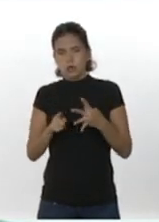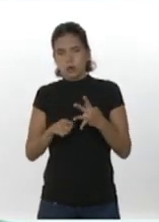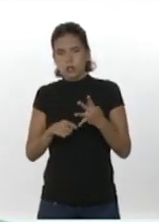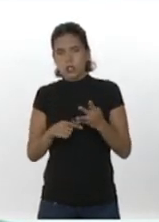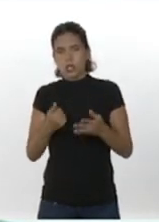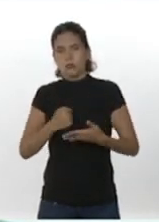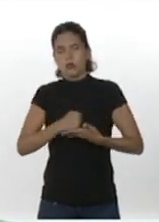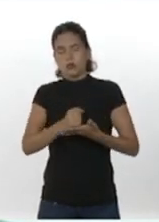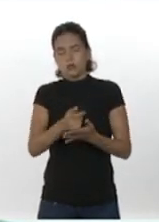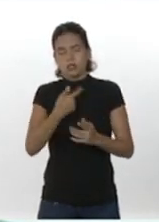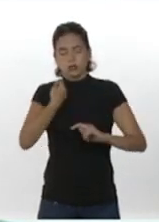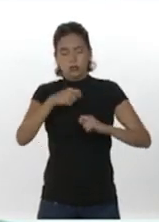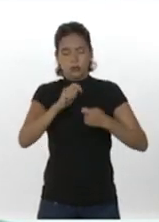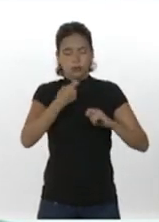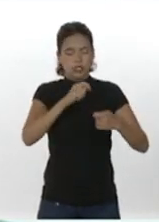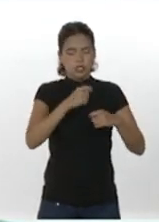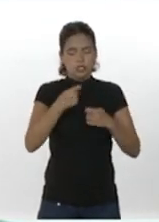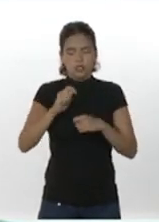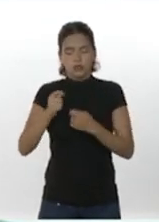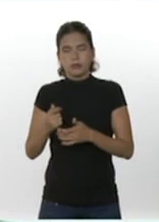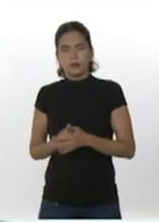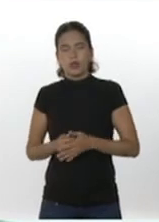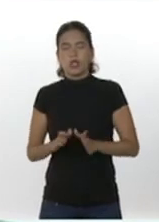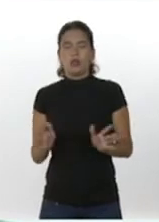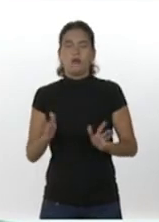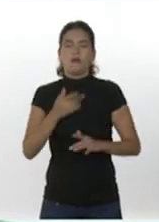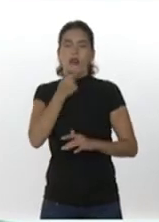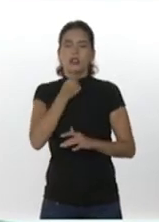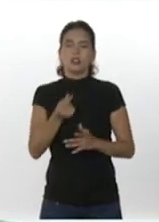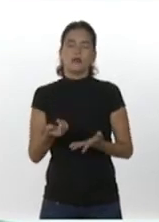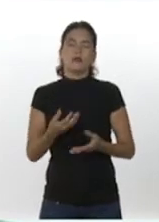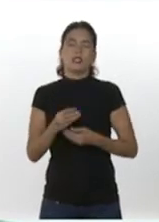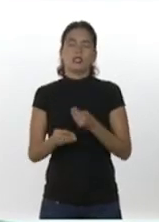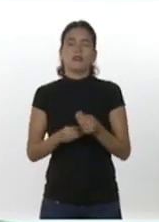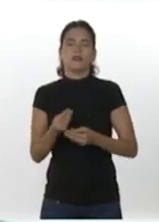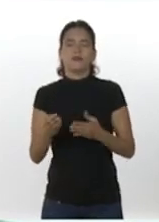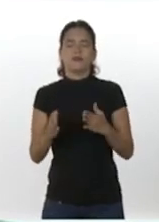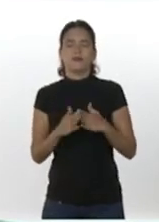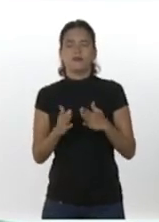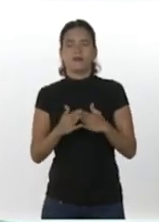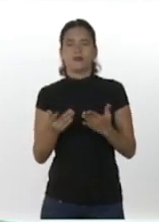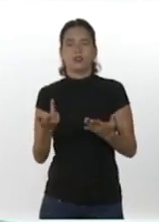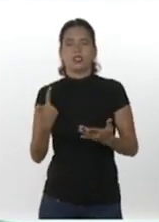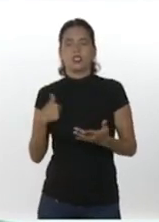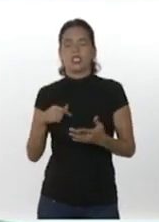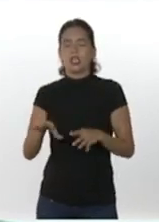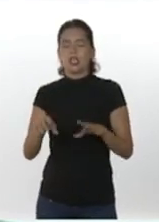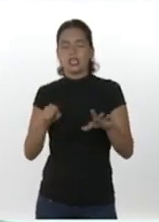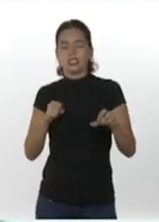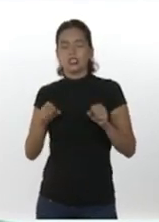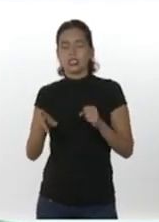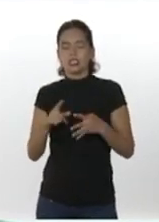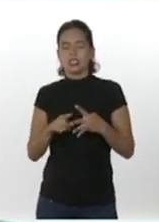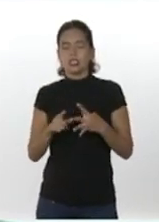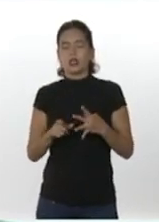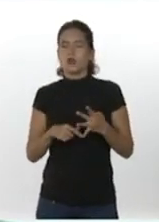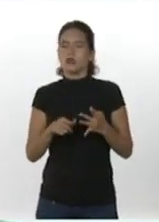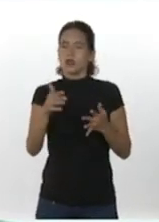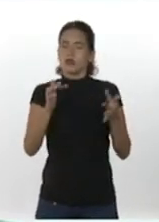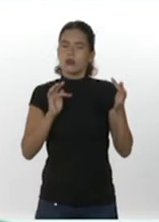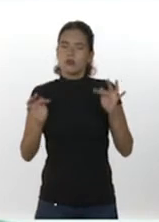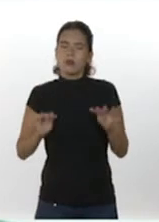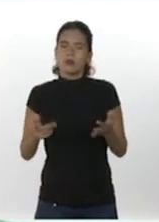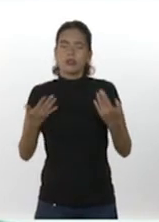puedan ser comercializados o que simplemente eviten que desde el hogar se tengan que adquirir esos bienes y servicios, es una forma de